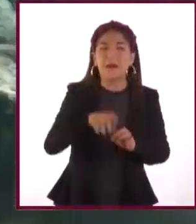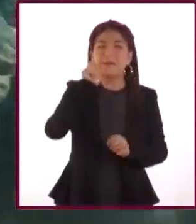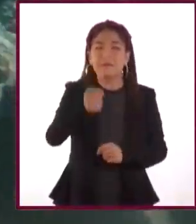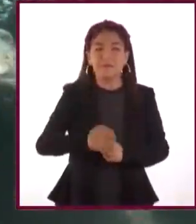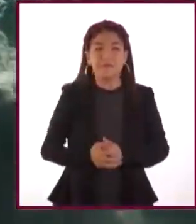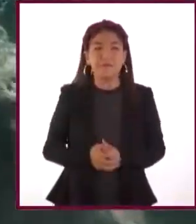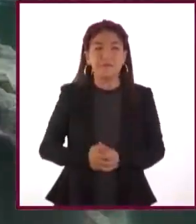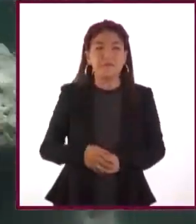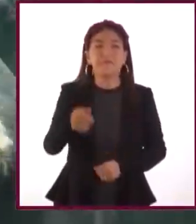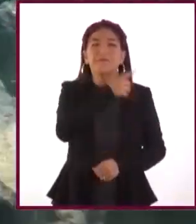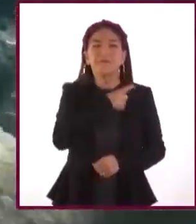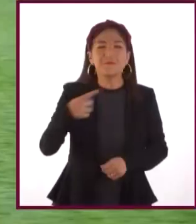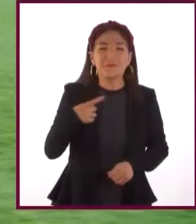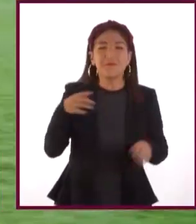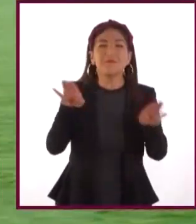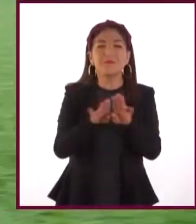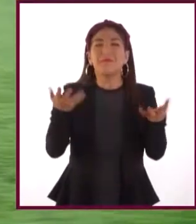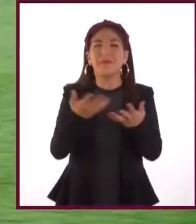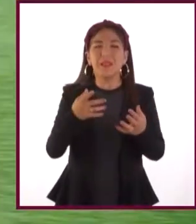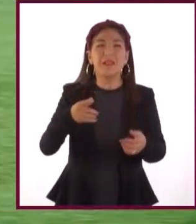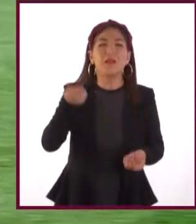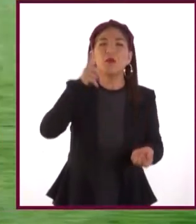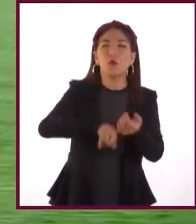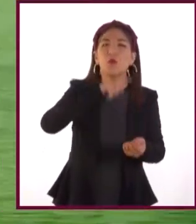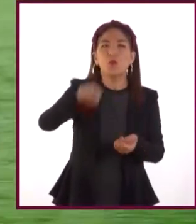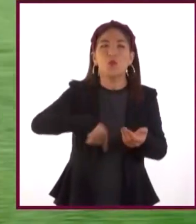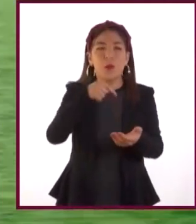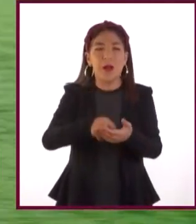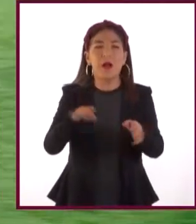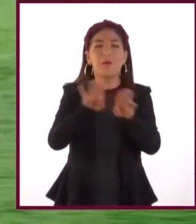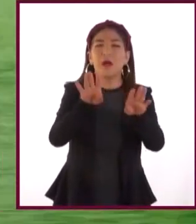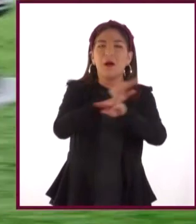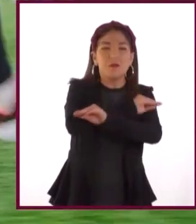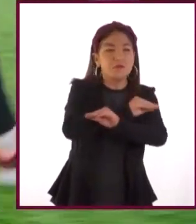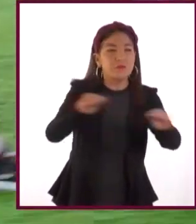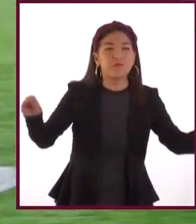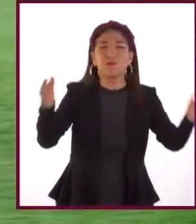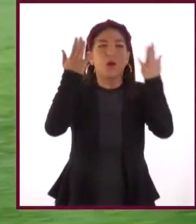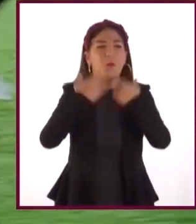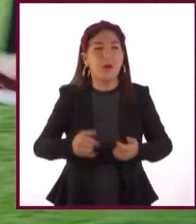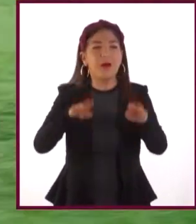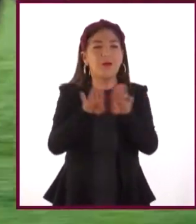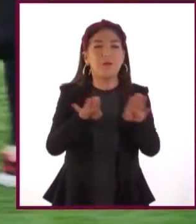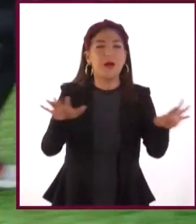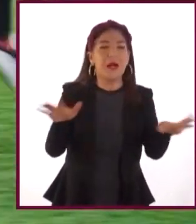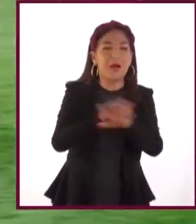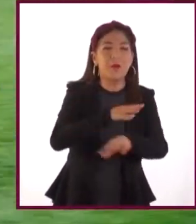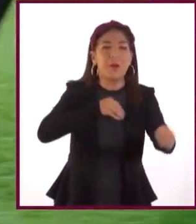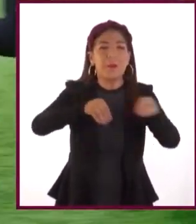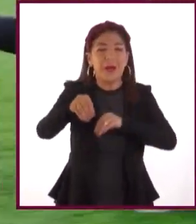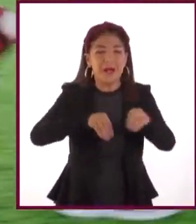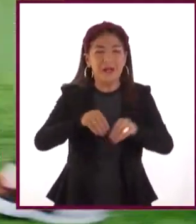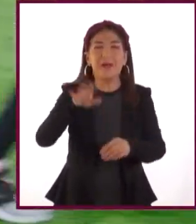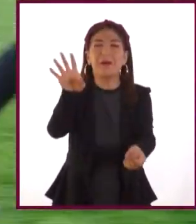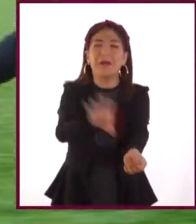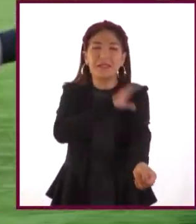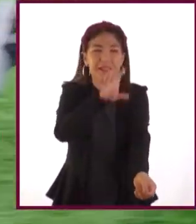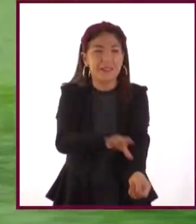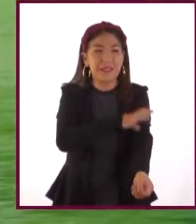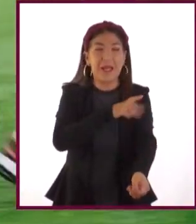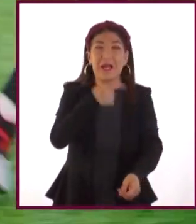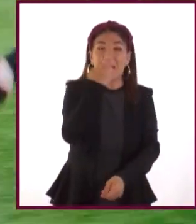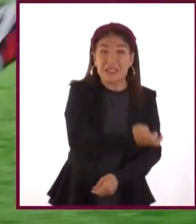habido equivalencias, que la más famosa es la de Einstein, entre la relación entre masa y energía, que establece básicamente un